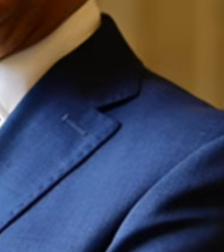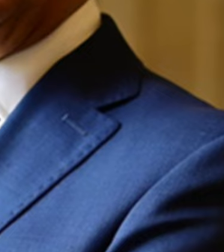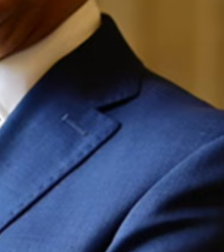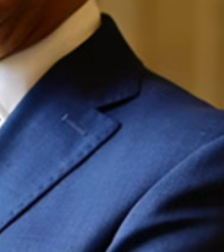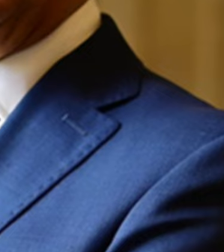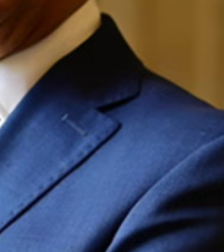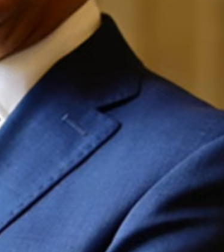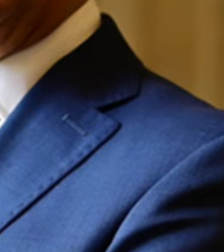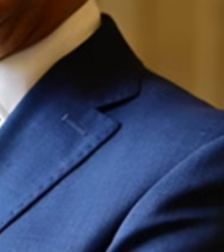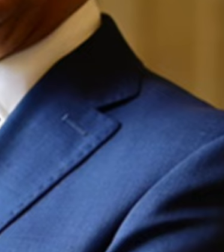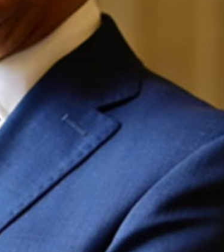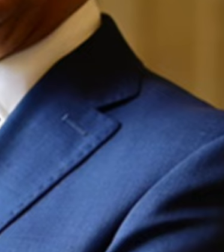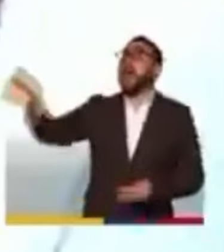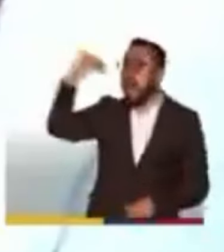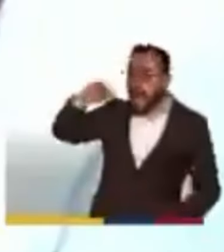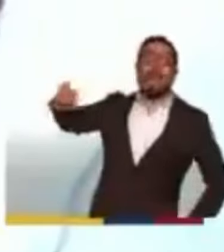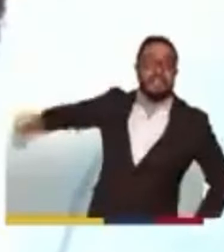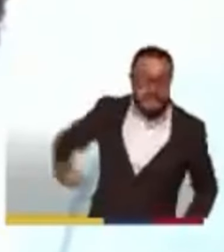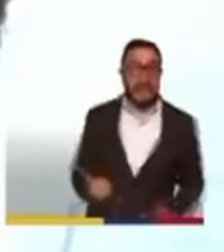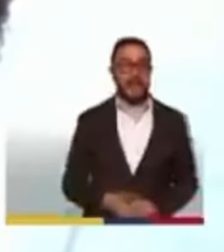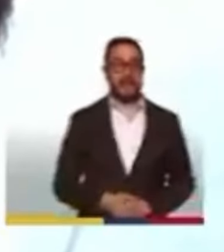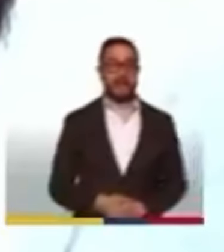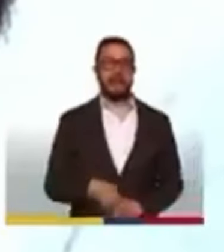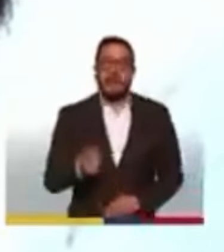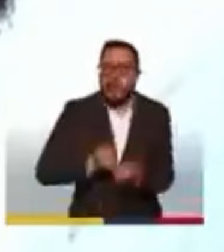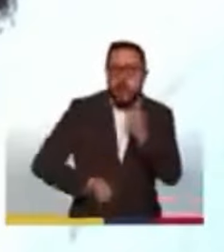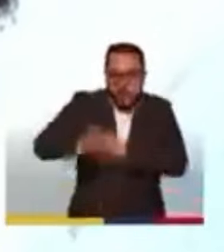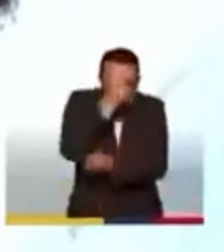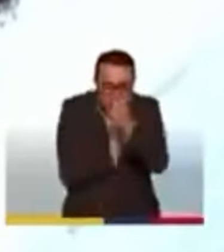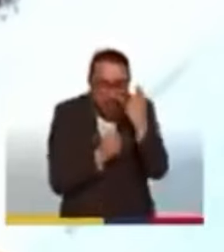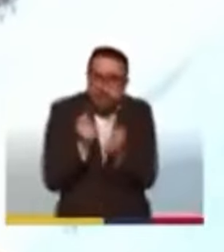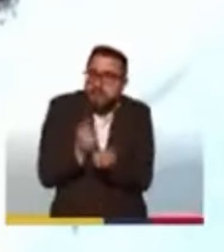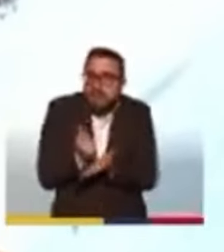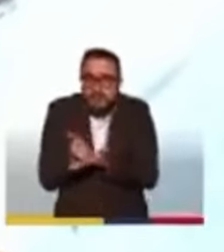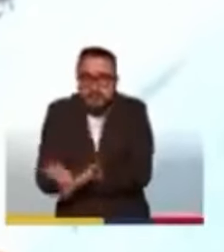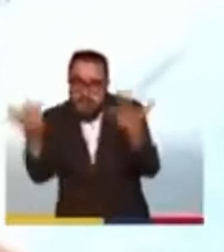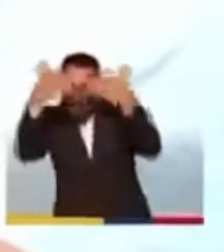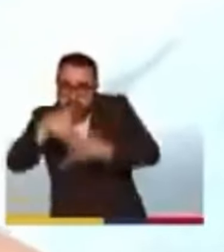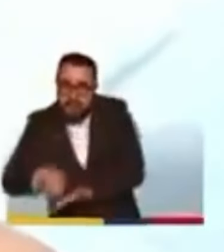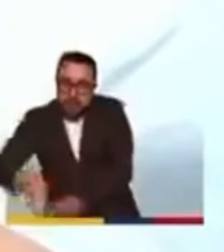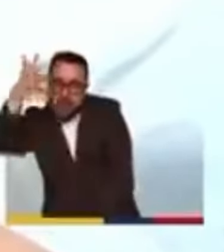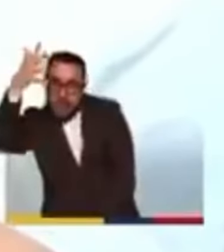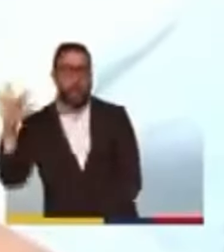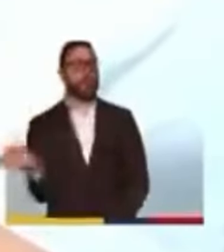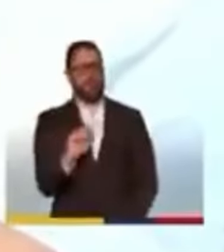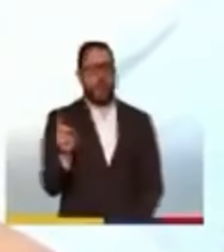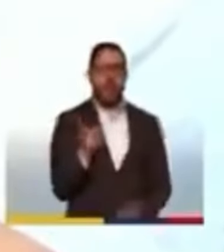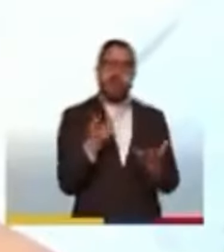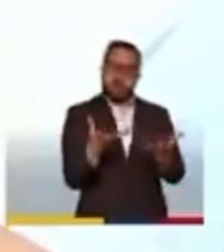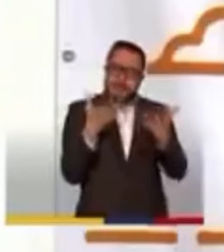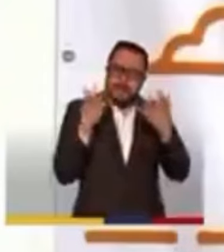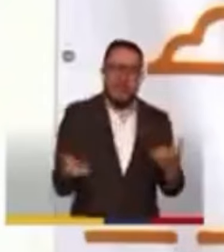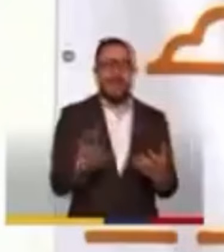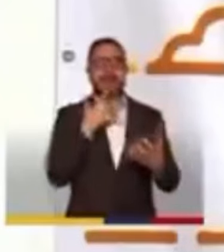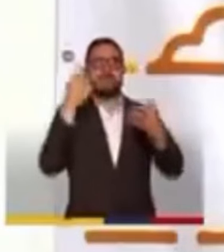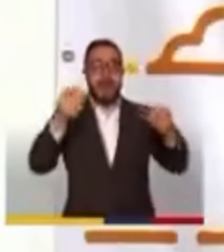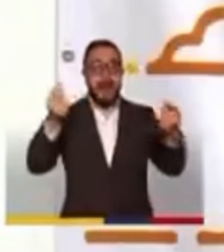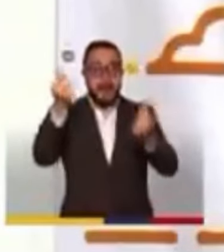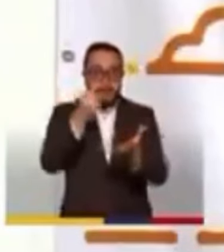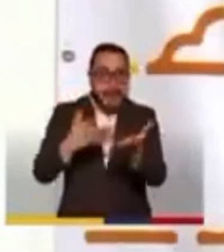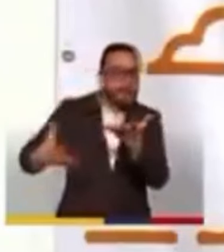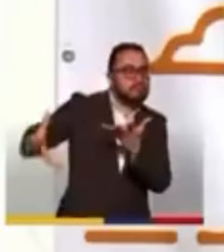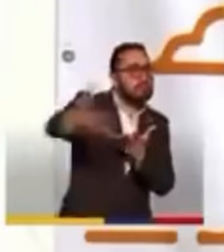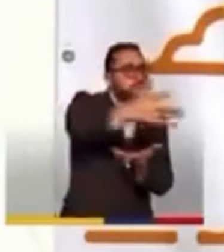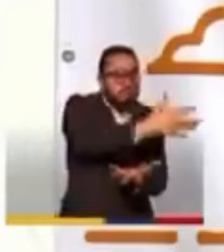en el pasado, no hace negocios para los ricos, sino intenta que quede espacio